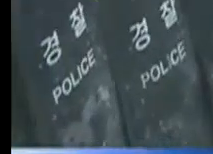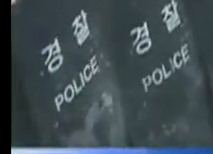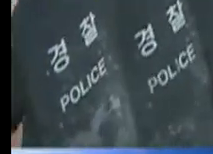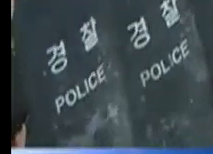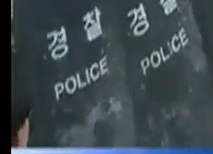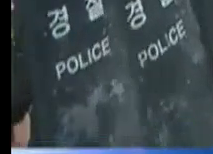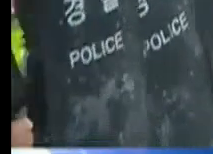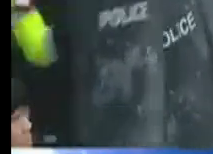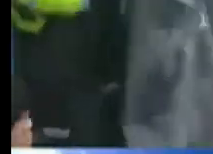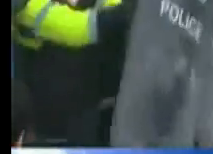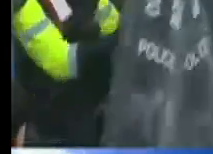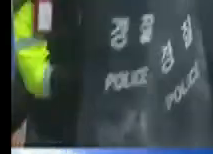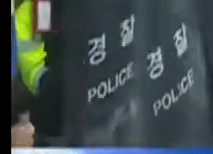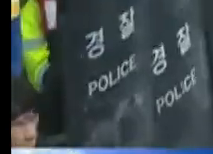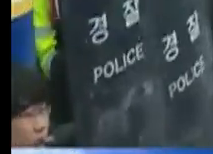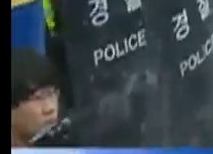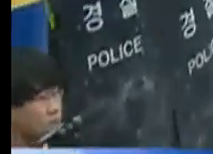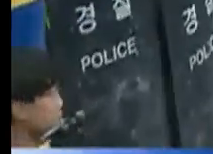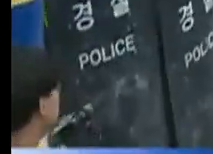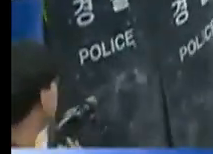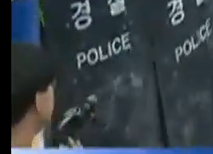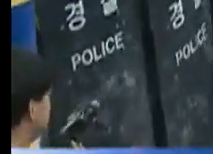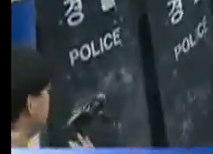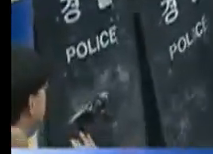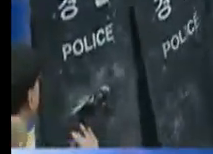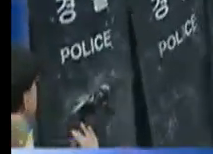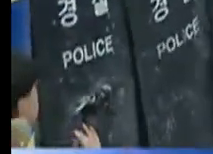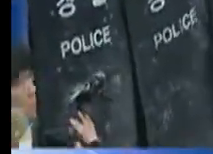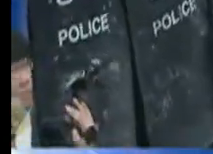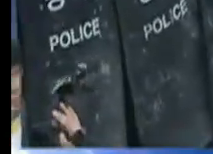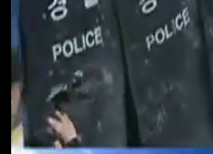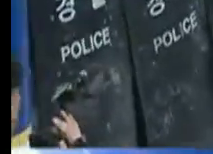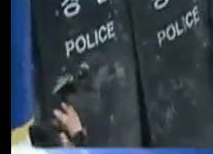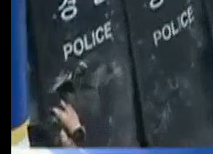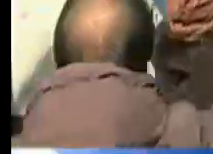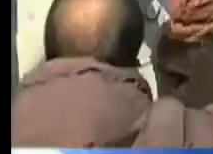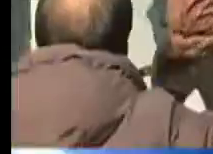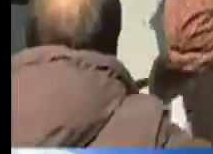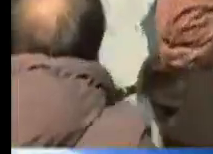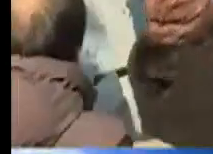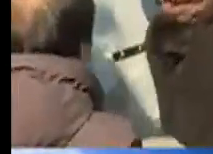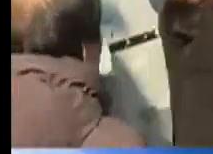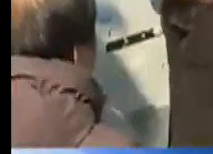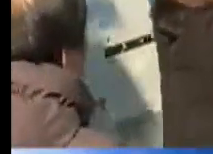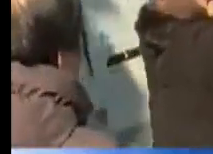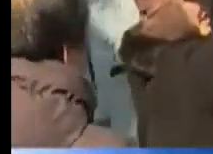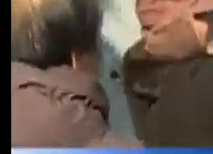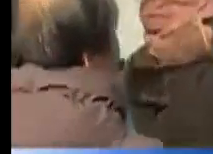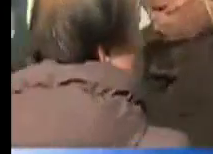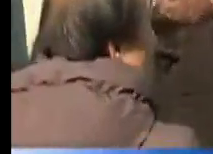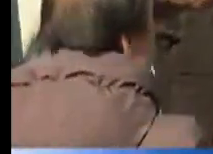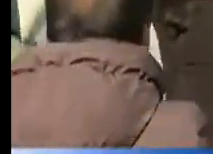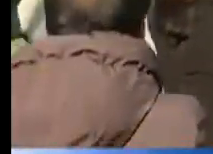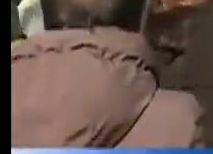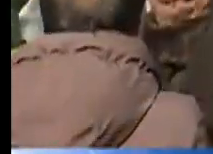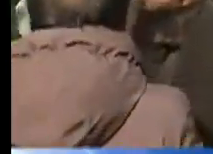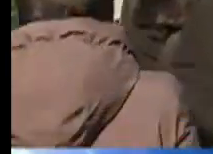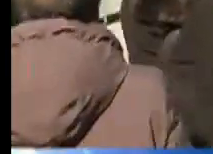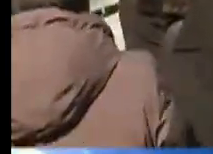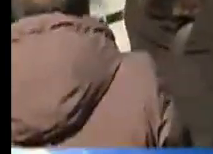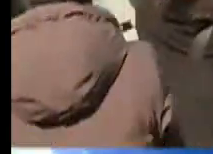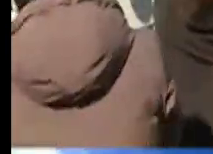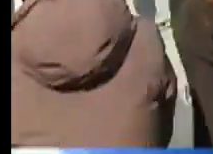destitución de presidenta acusada de soborno y abuso de poder.